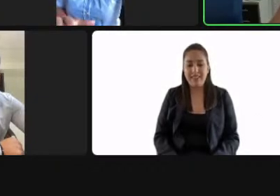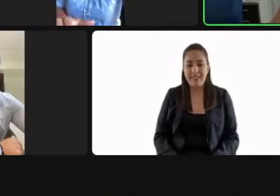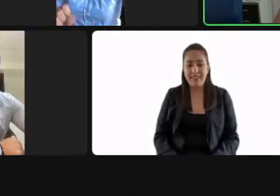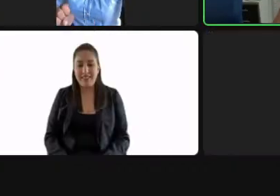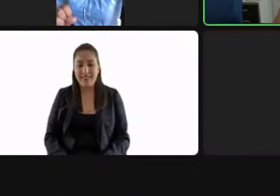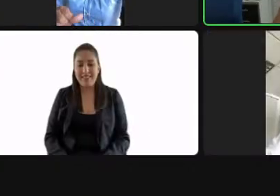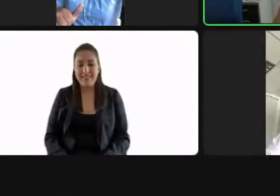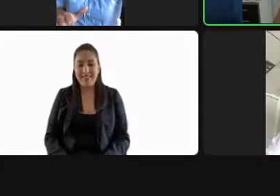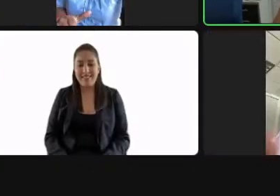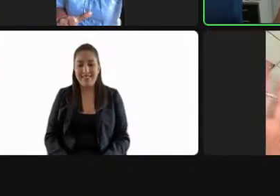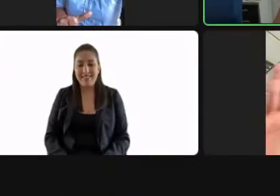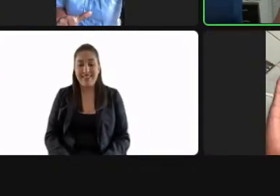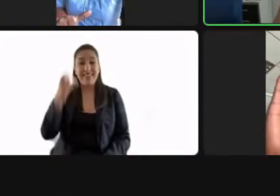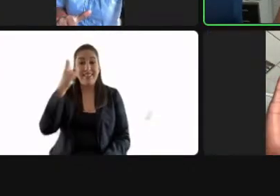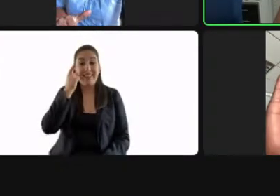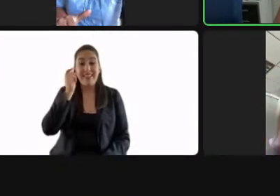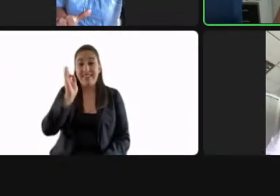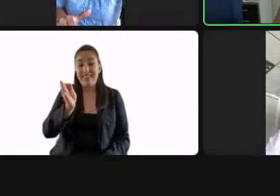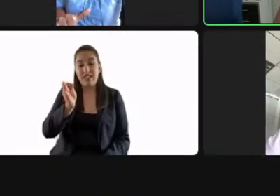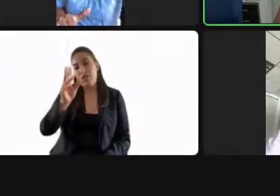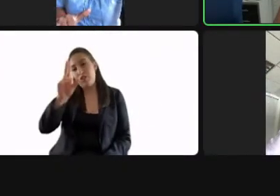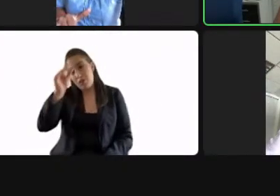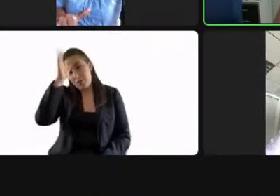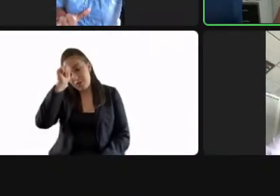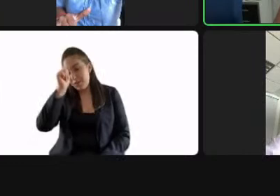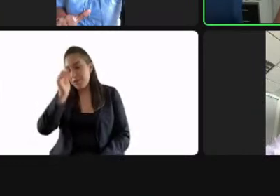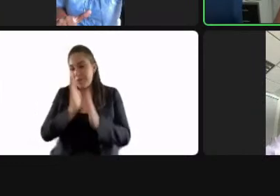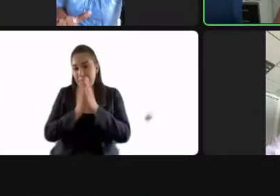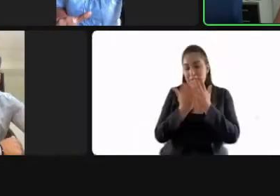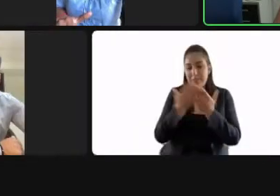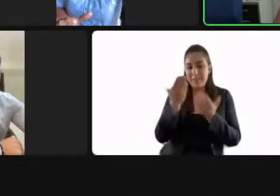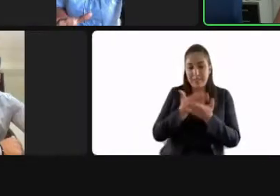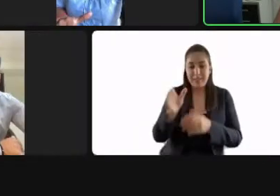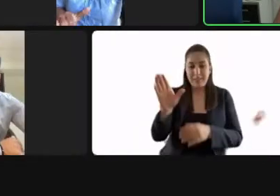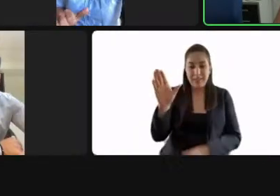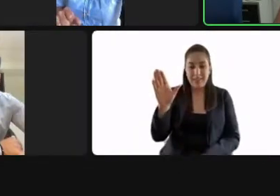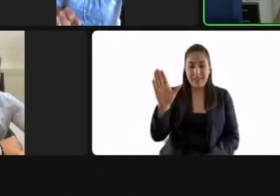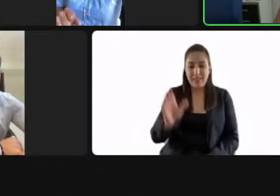Quienes estén por la negativa, sírvanse manifestarlo levantando la mano.